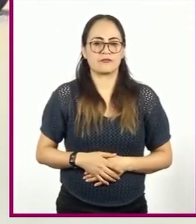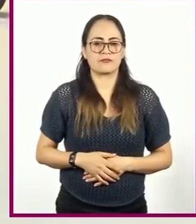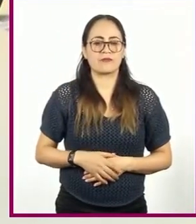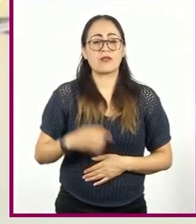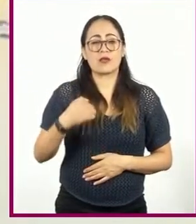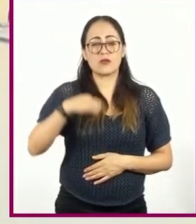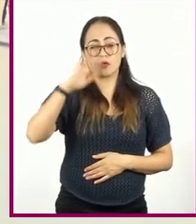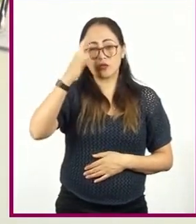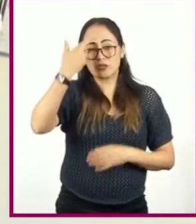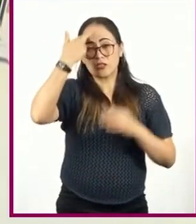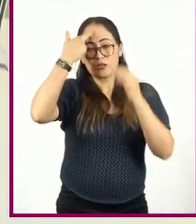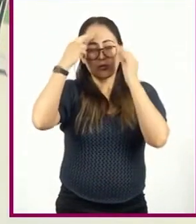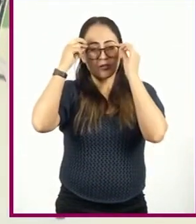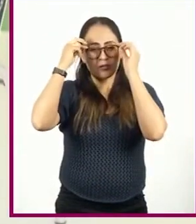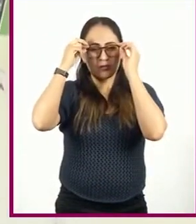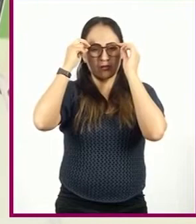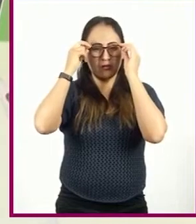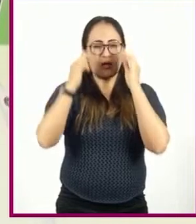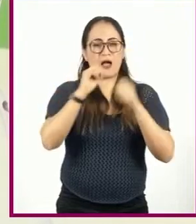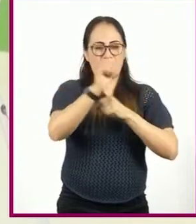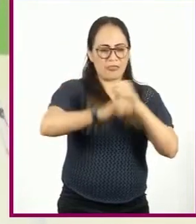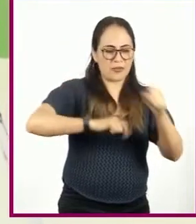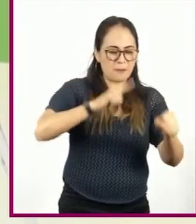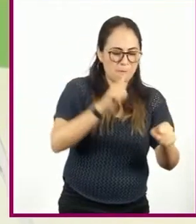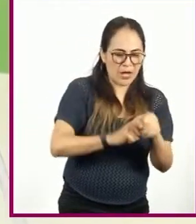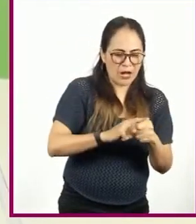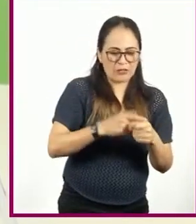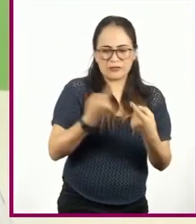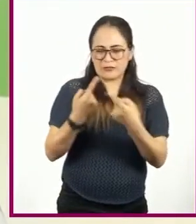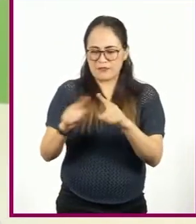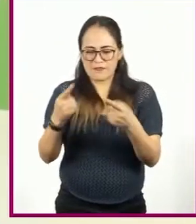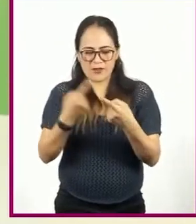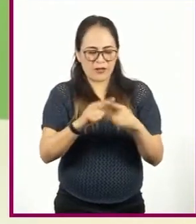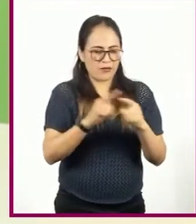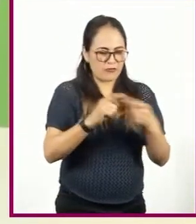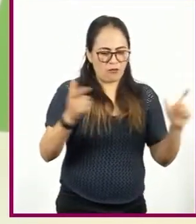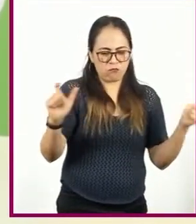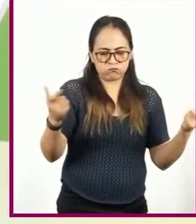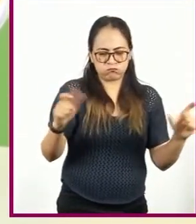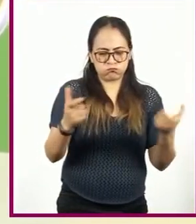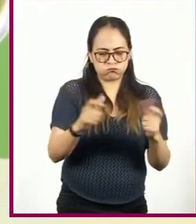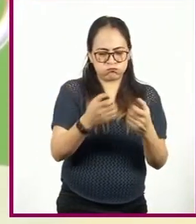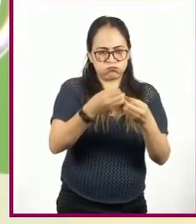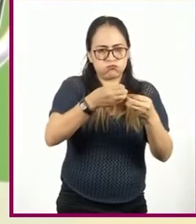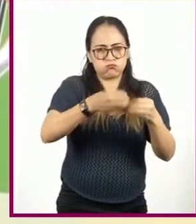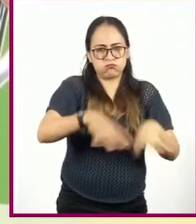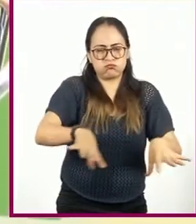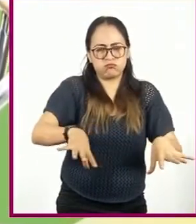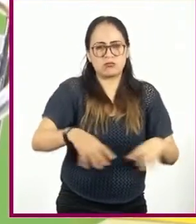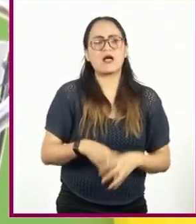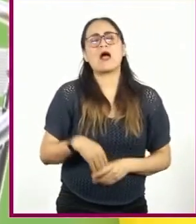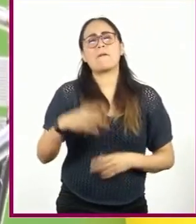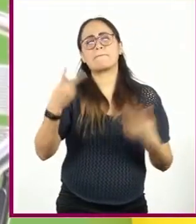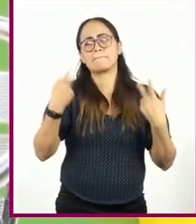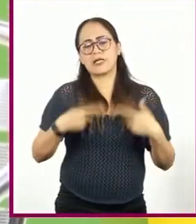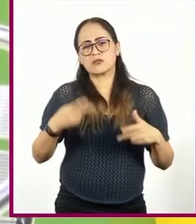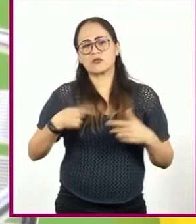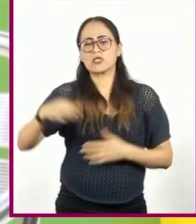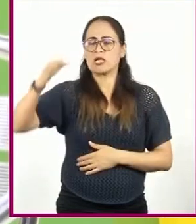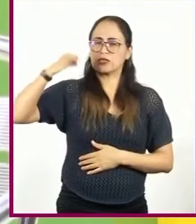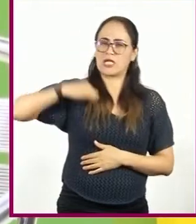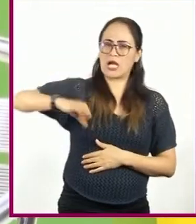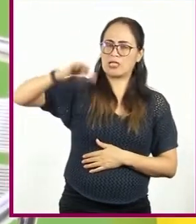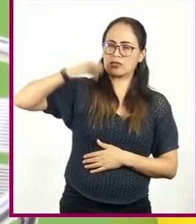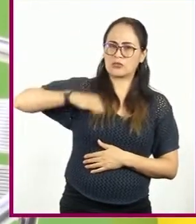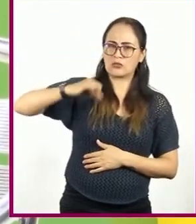Recuerdo que la extinción de la megafauna obligó a los antiguos habitantes de México a modificar poco